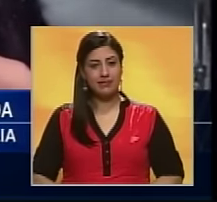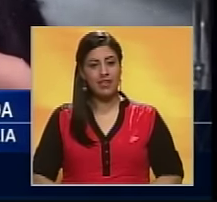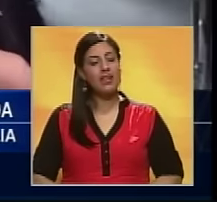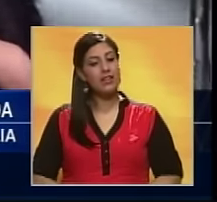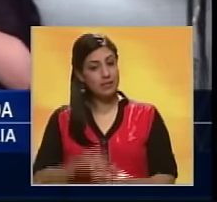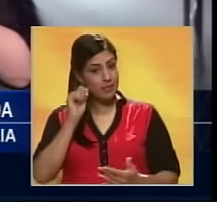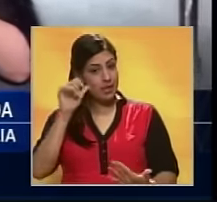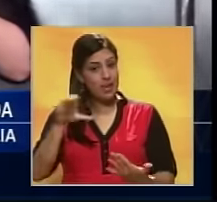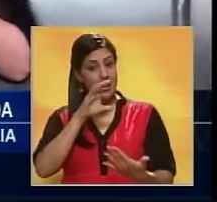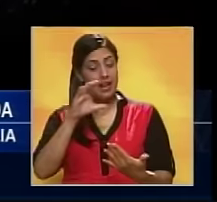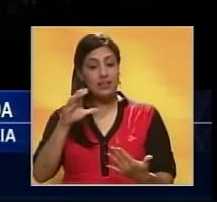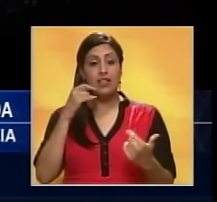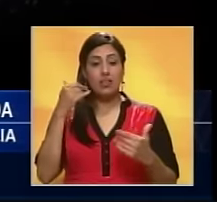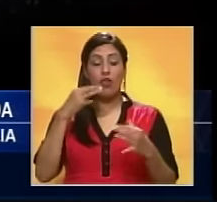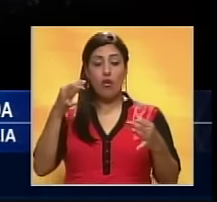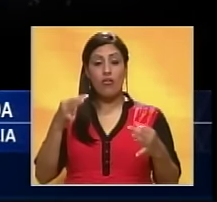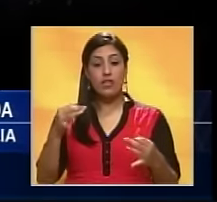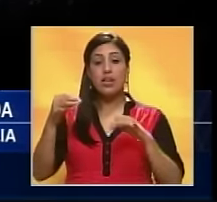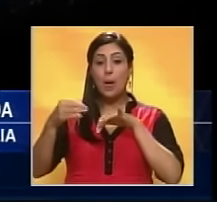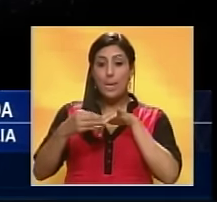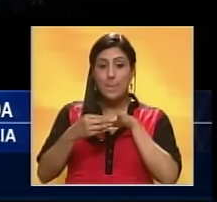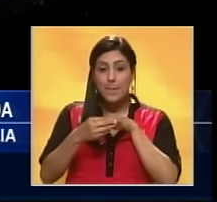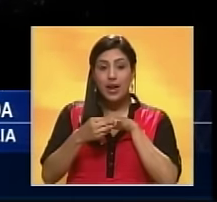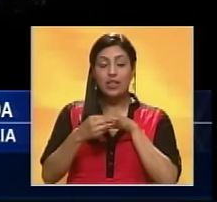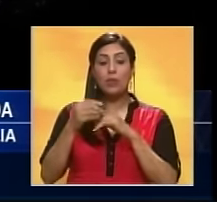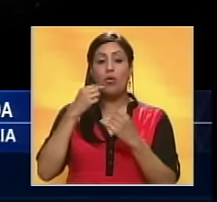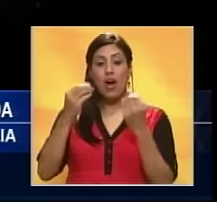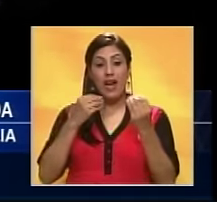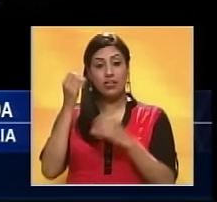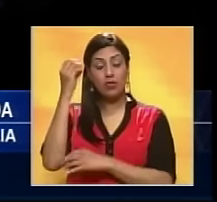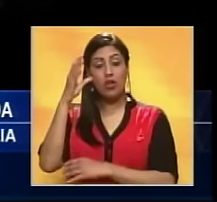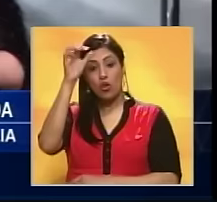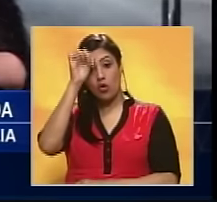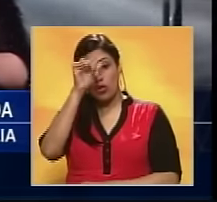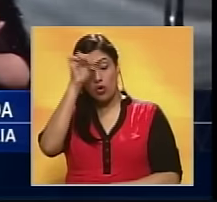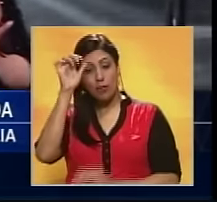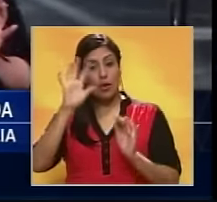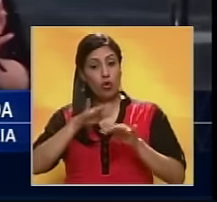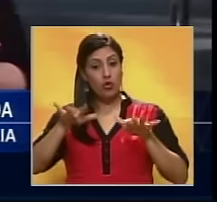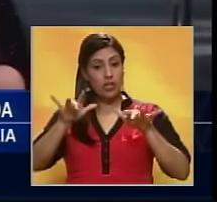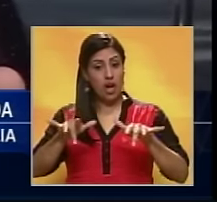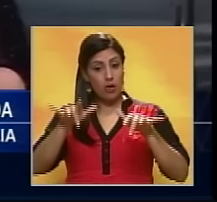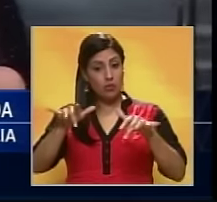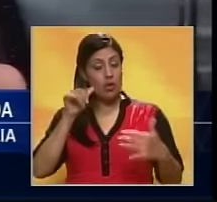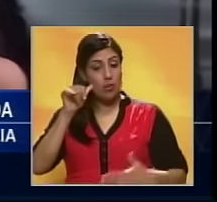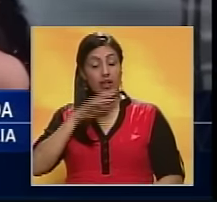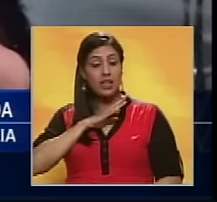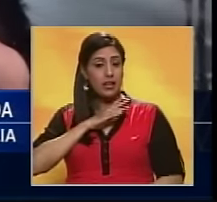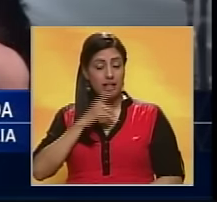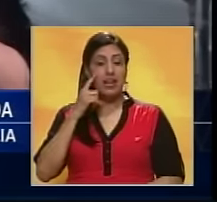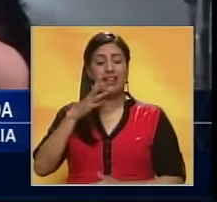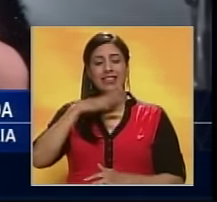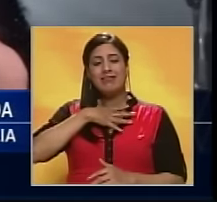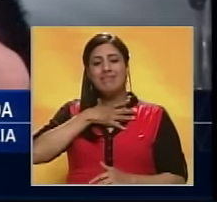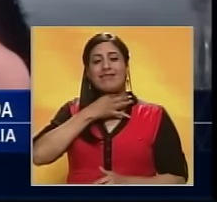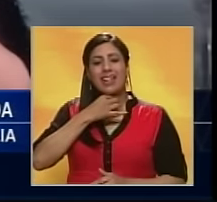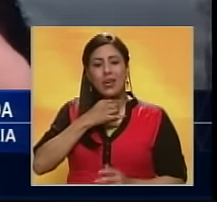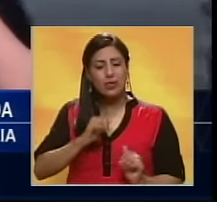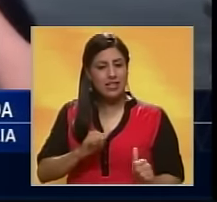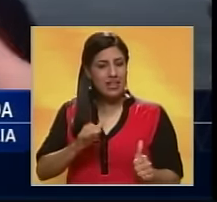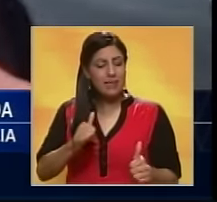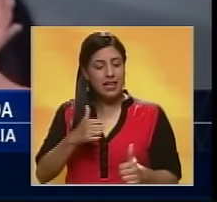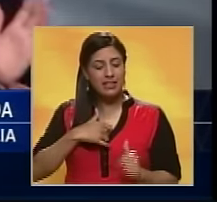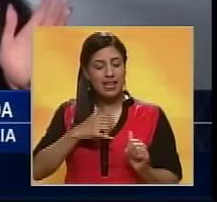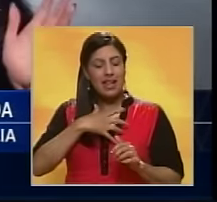La cantante confirmó su matrimonio durante el concierto que ofreció este domingo en Australia. Adele dijo que era adicta a la sensación de